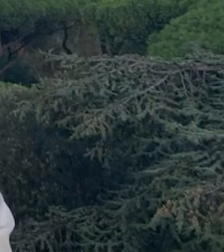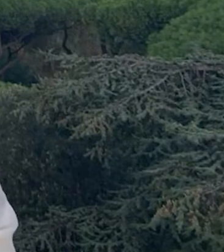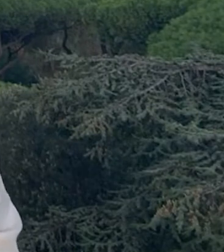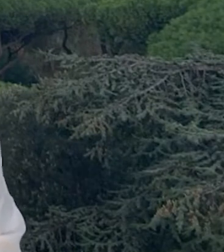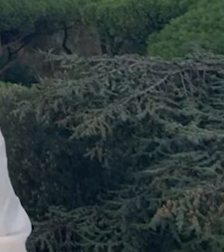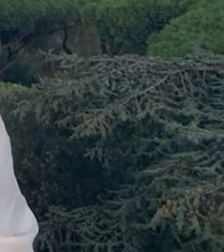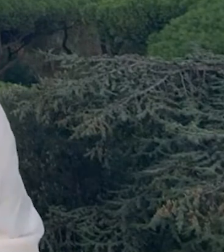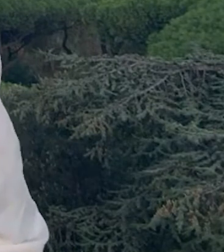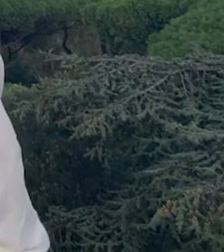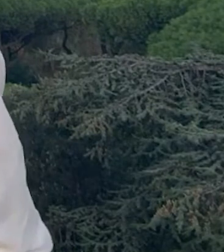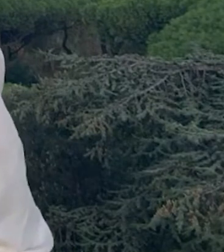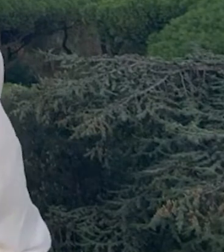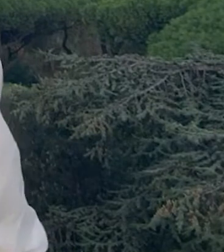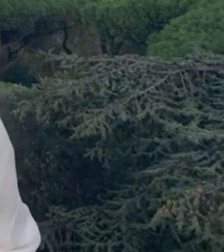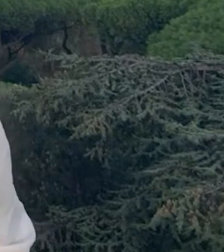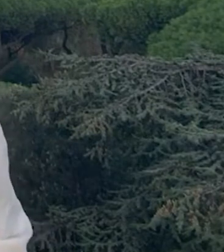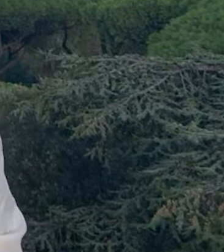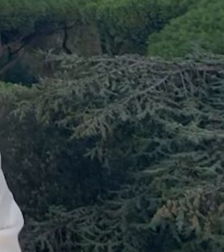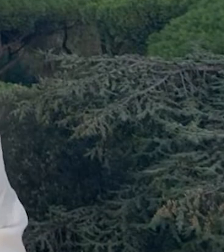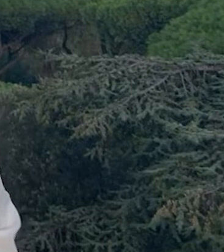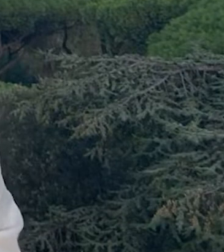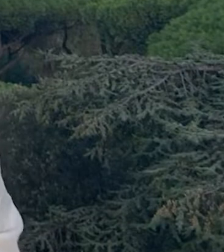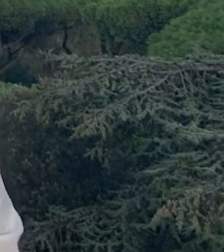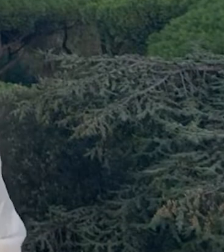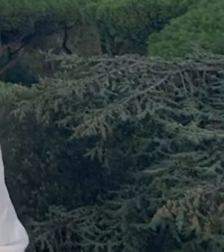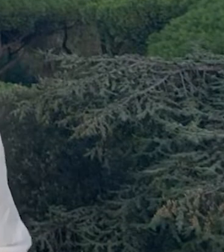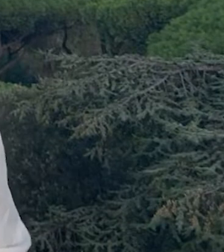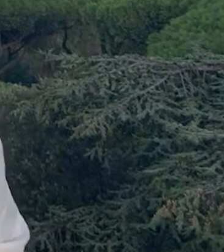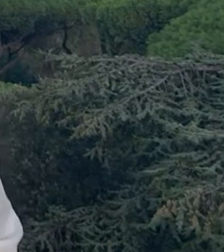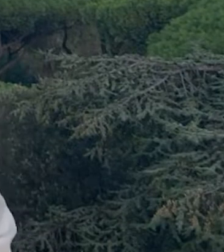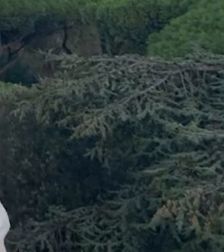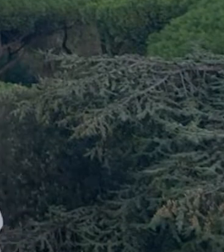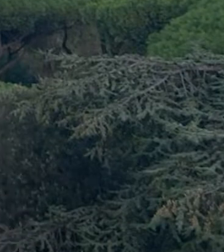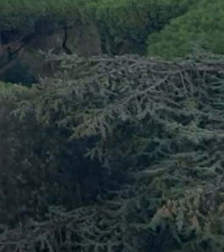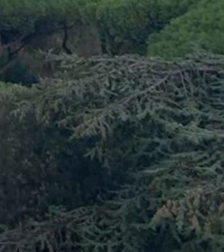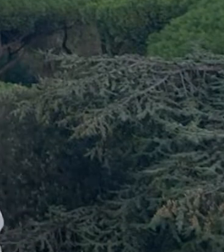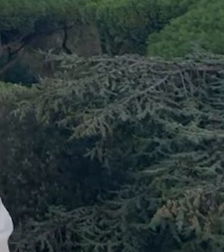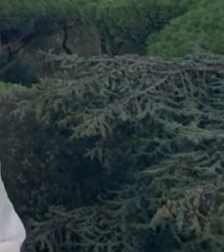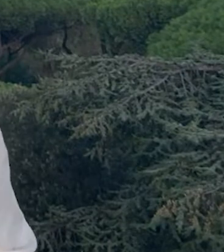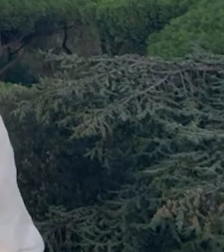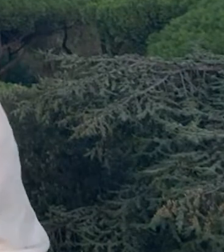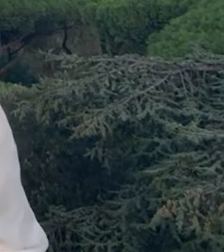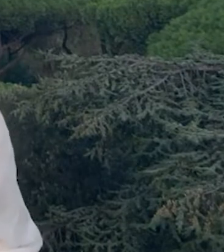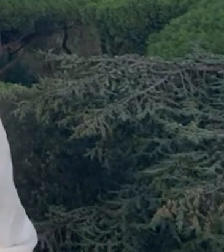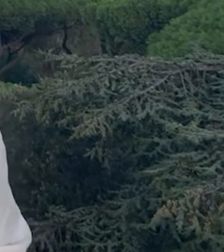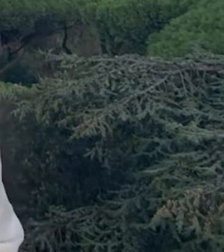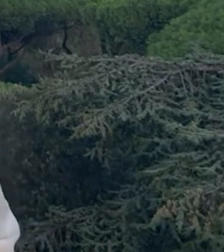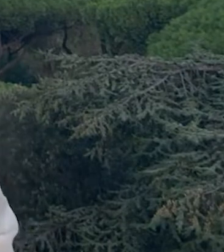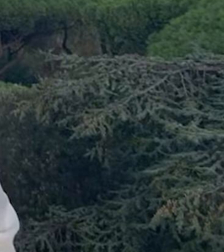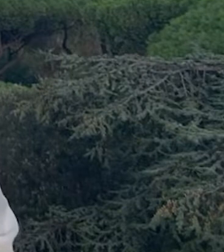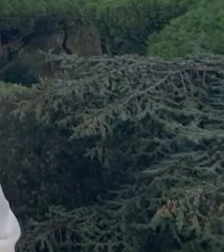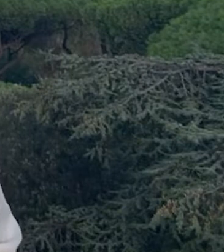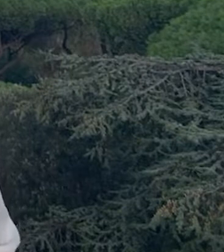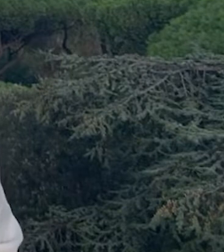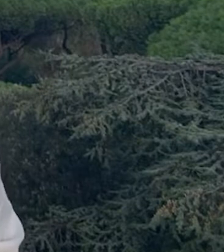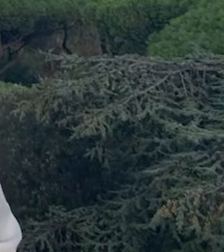porque el resultado de estas elecciones es muy claro. Así que las discusiones continúan. También se habla de la posición que tendrá el líder